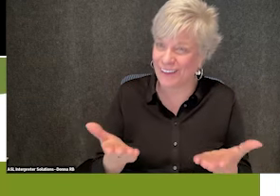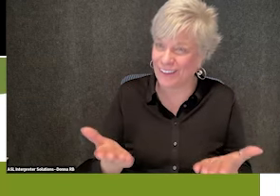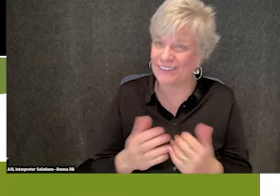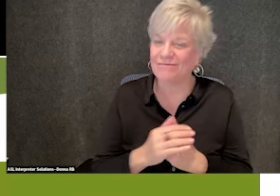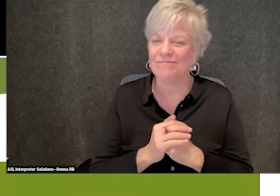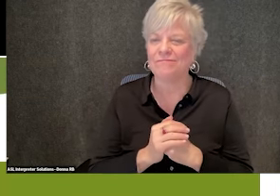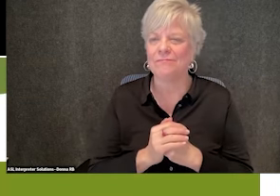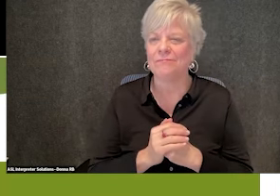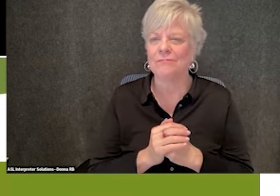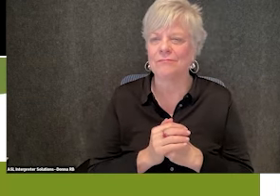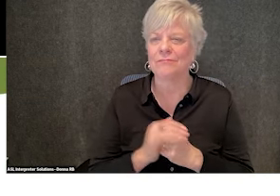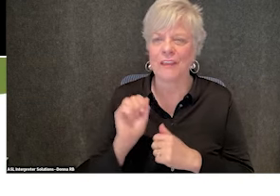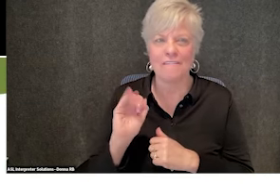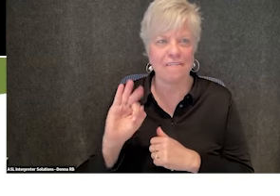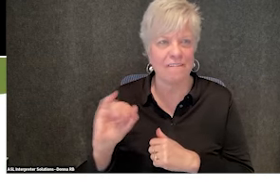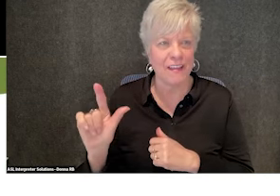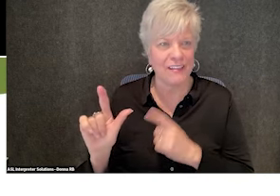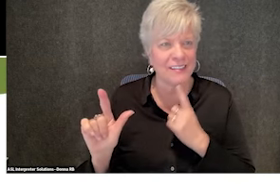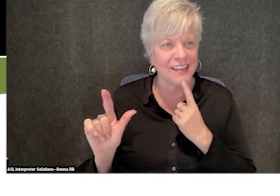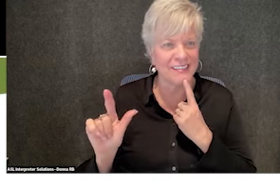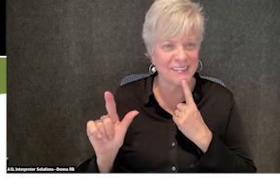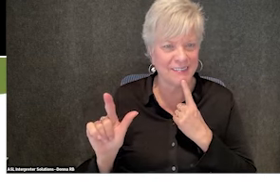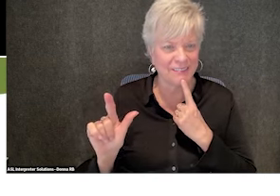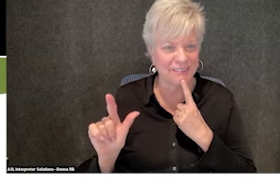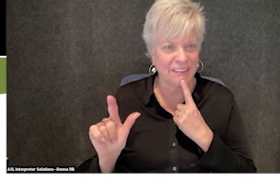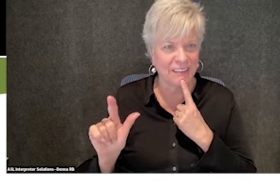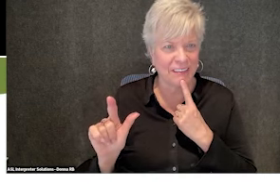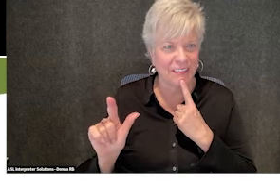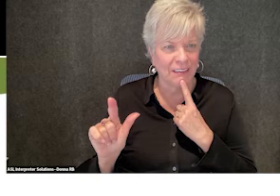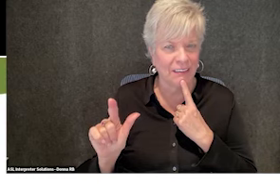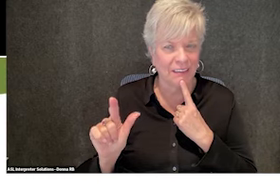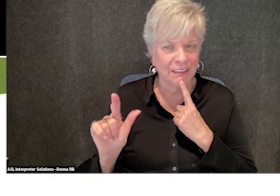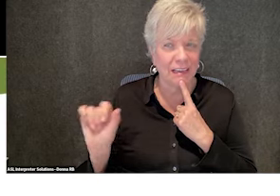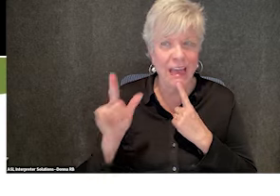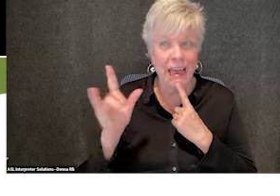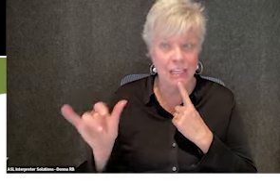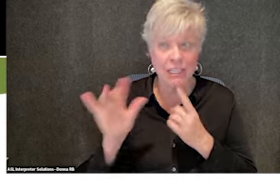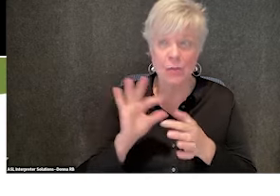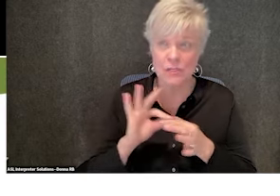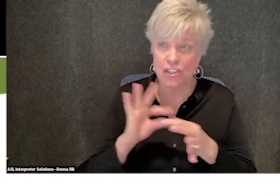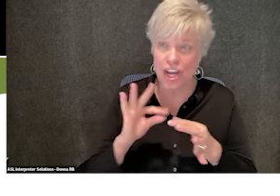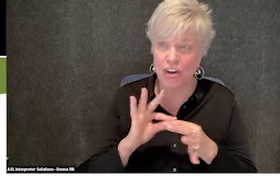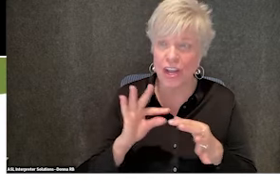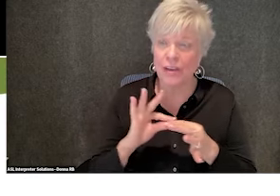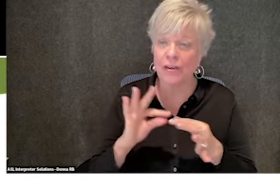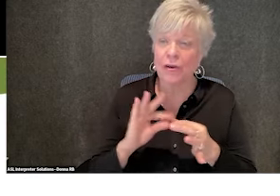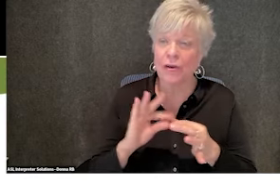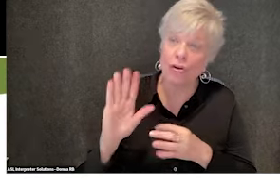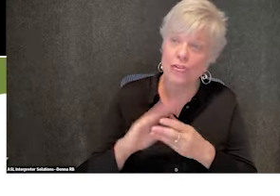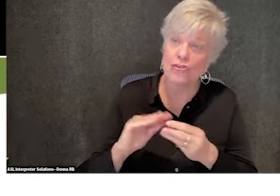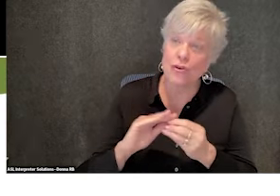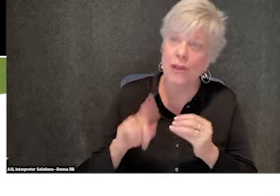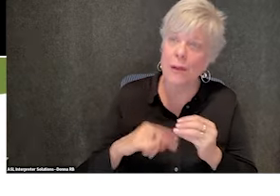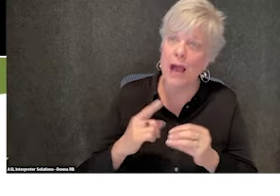experiencia con la tutela y las cosas que la tutela no hace para las